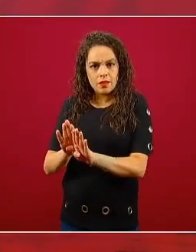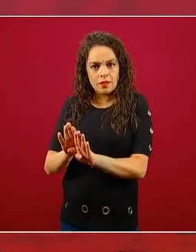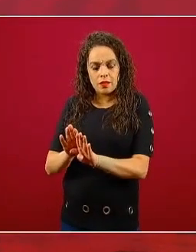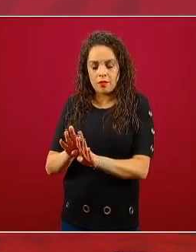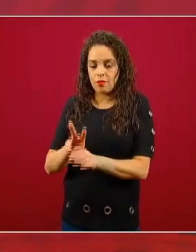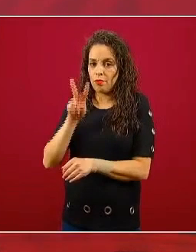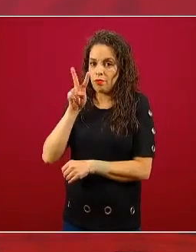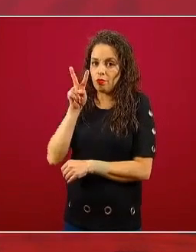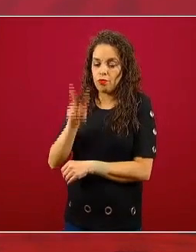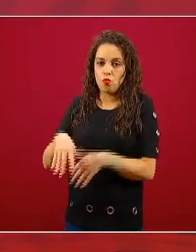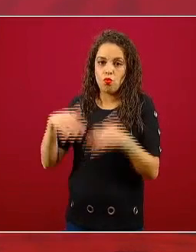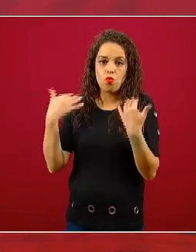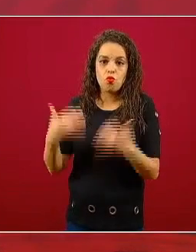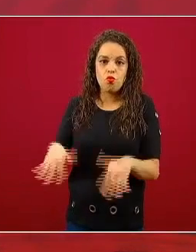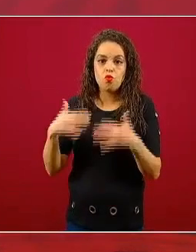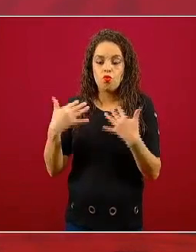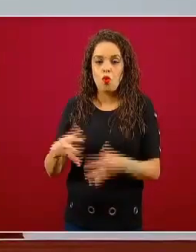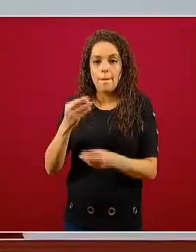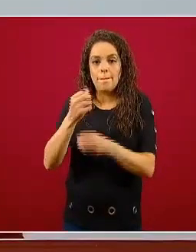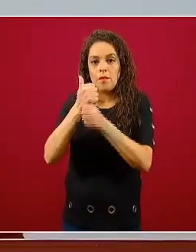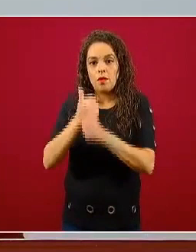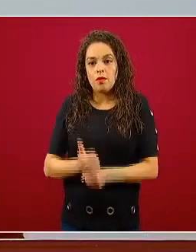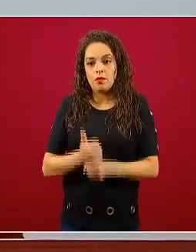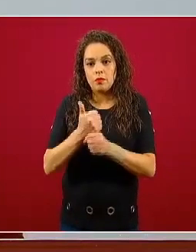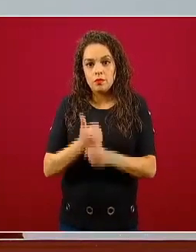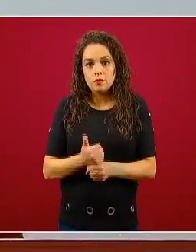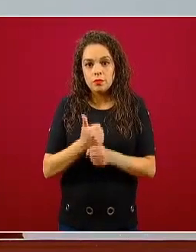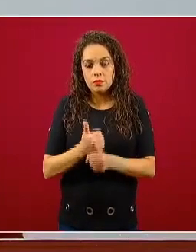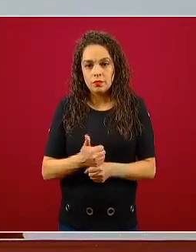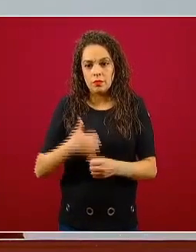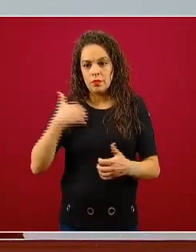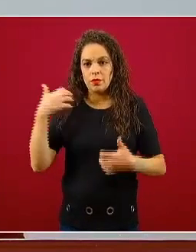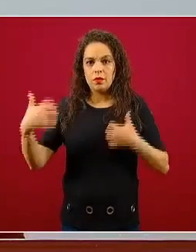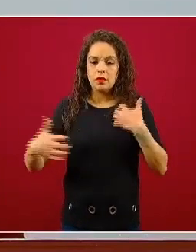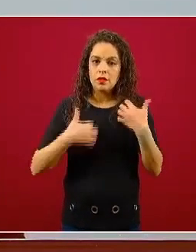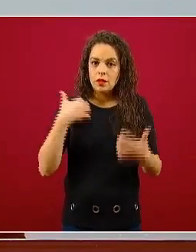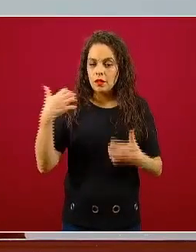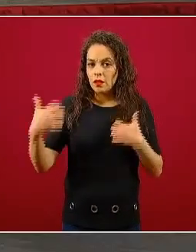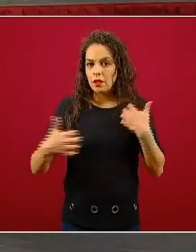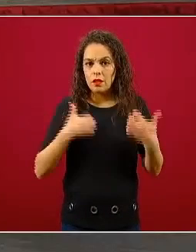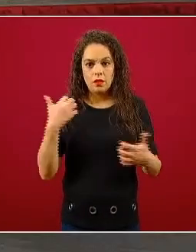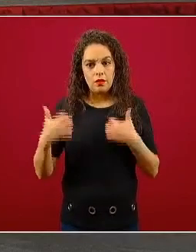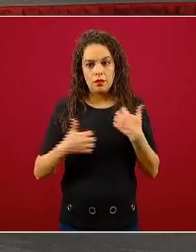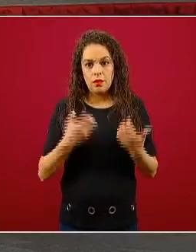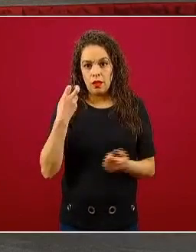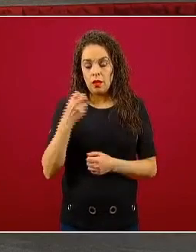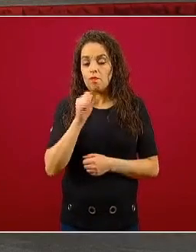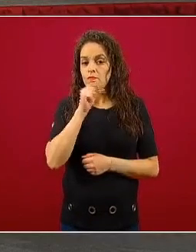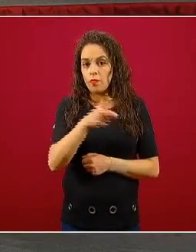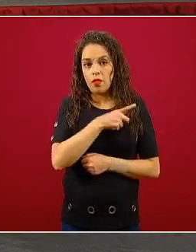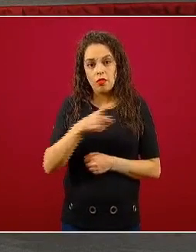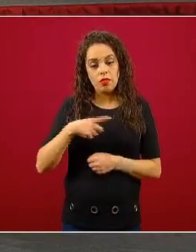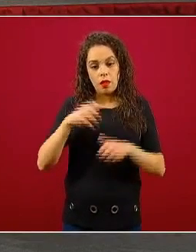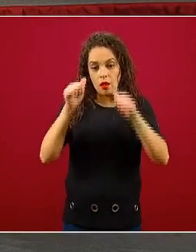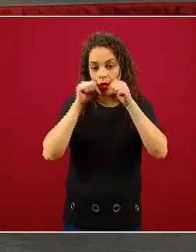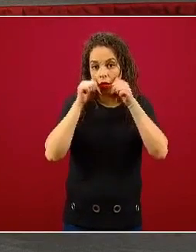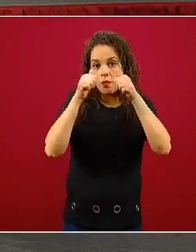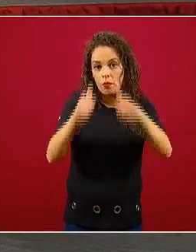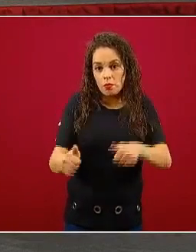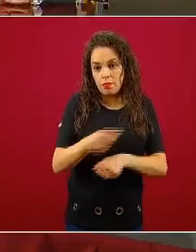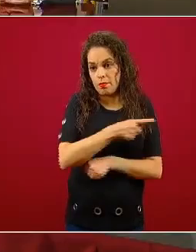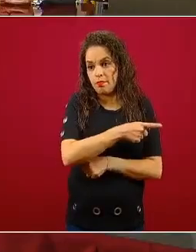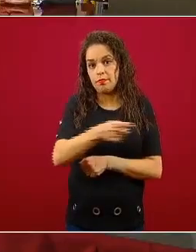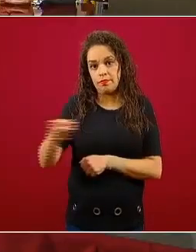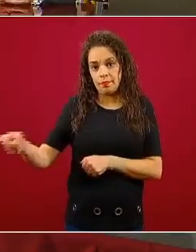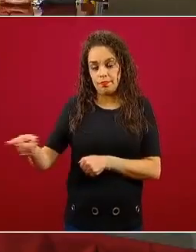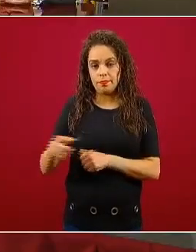viviendo una crisis de estrés. Entonces también hay que dar atención a las compañeras.